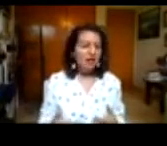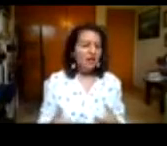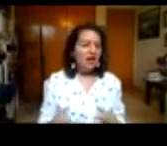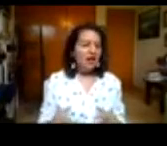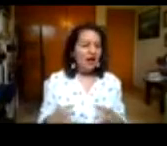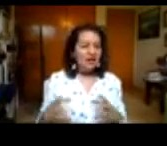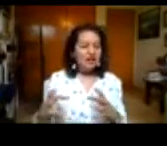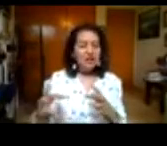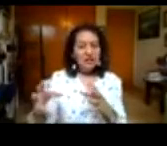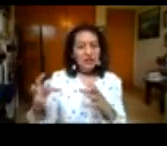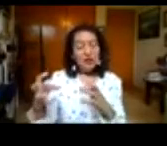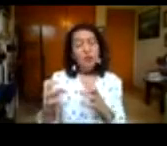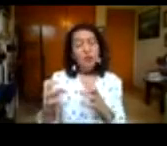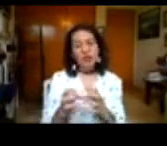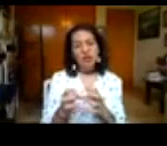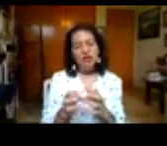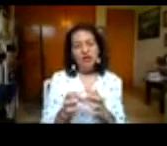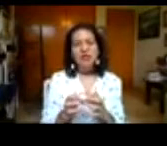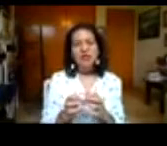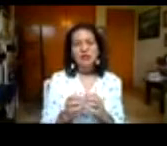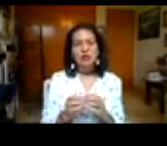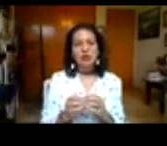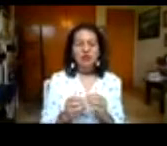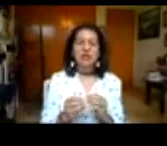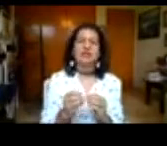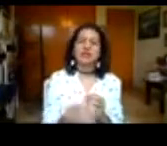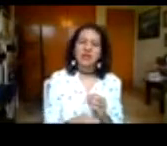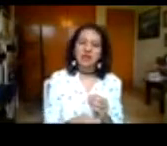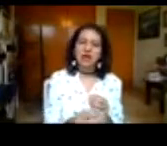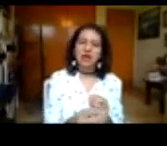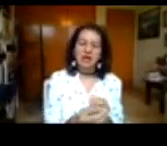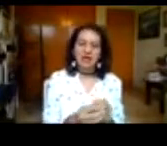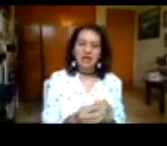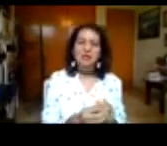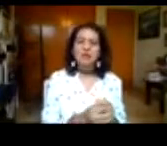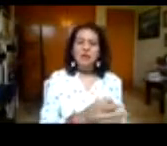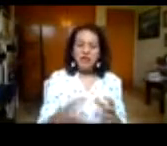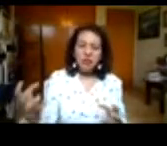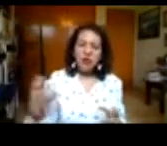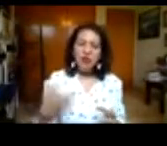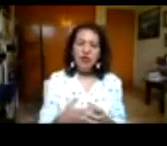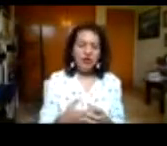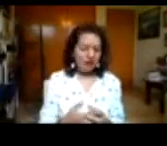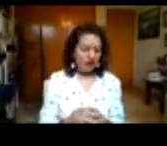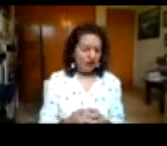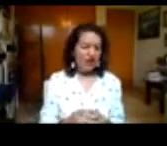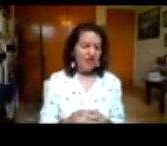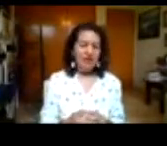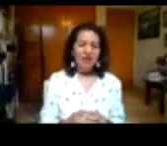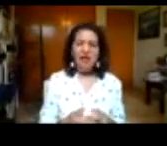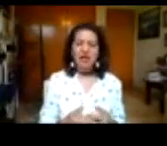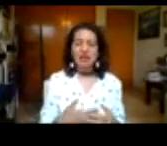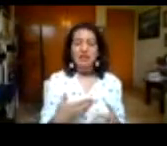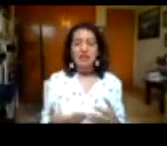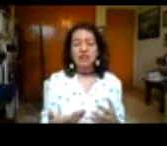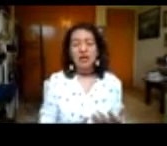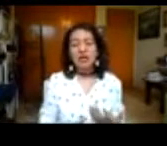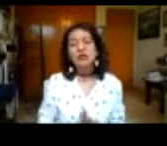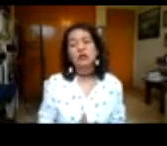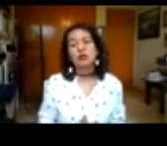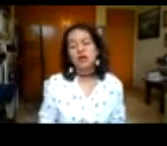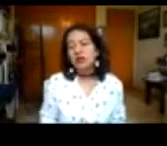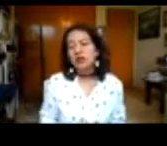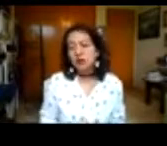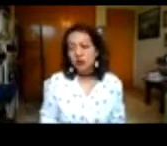dedican a ser también voceras de las personas que se acercan a ellas y poder acercar estas